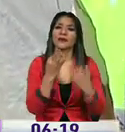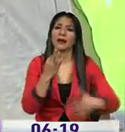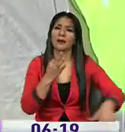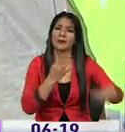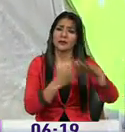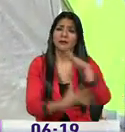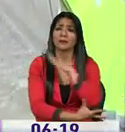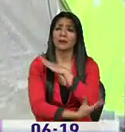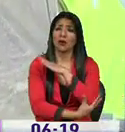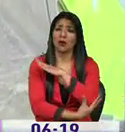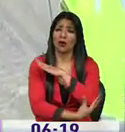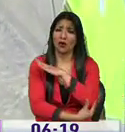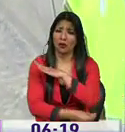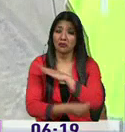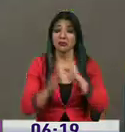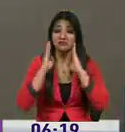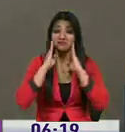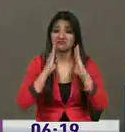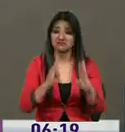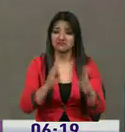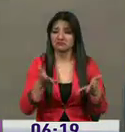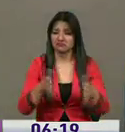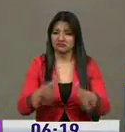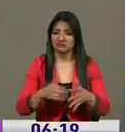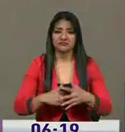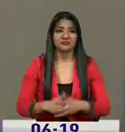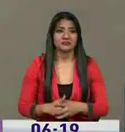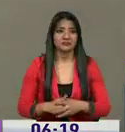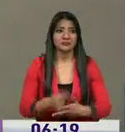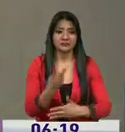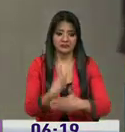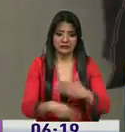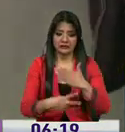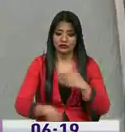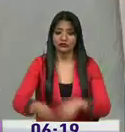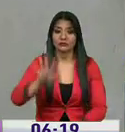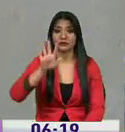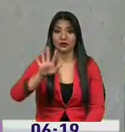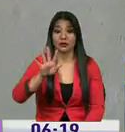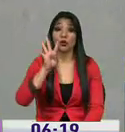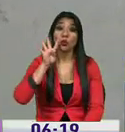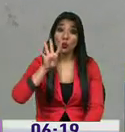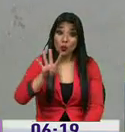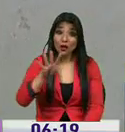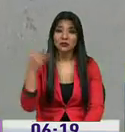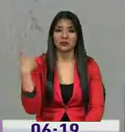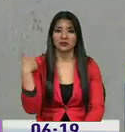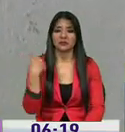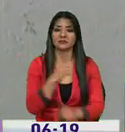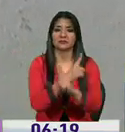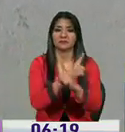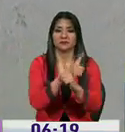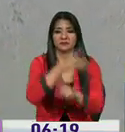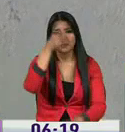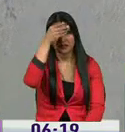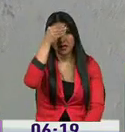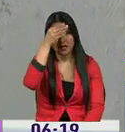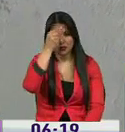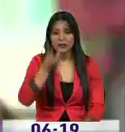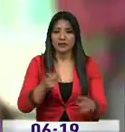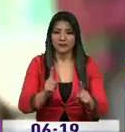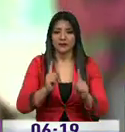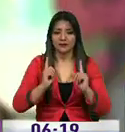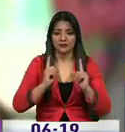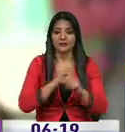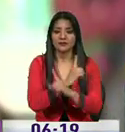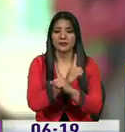la pobreza e indiferencia. Es padre de 5 hijos, 4 de ellos tienen discapacidad intelectual y física, pero además